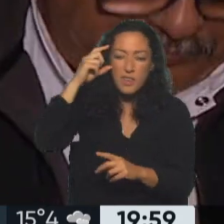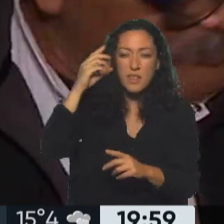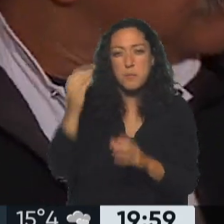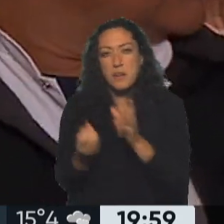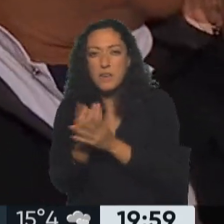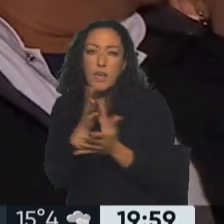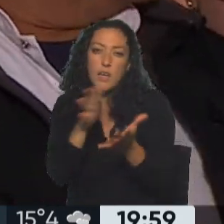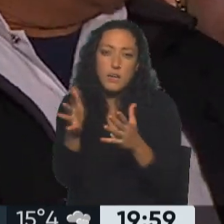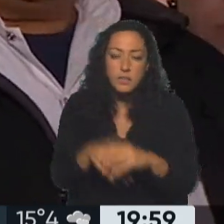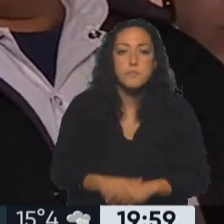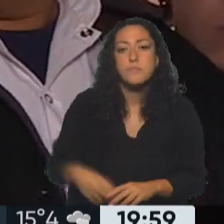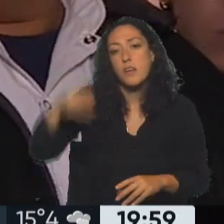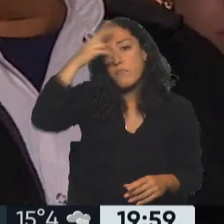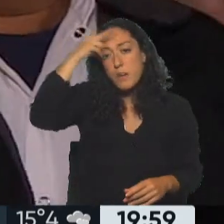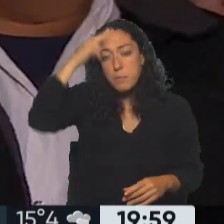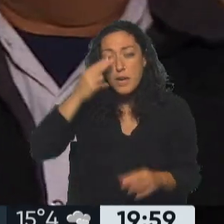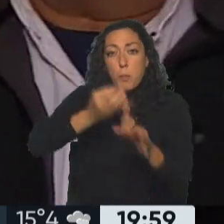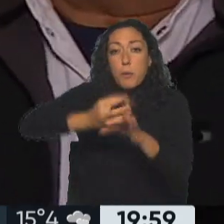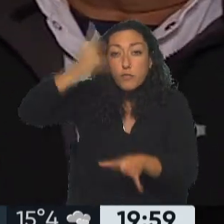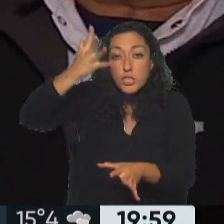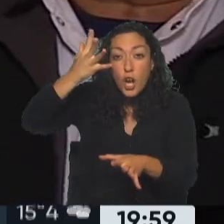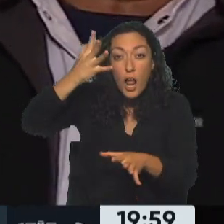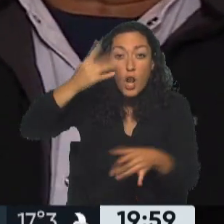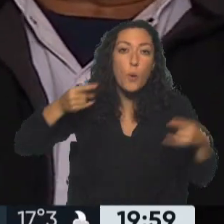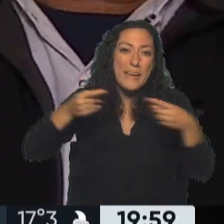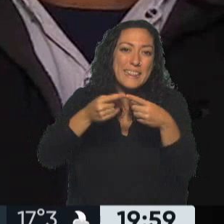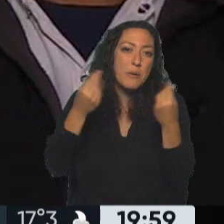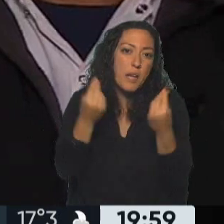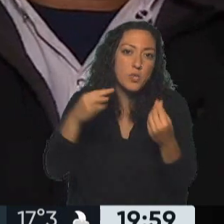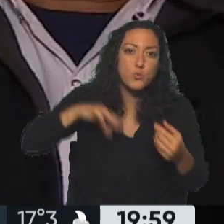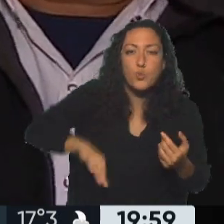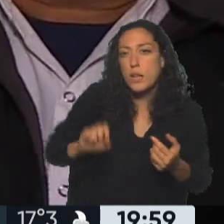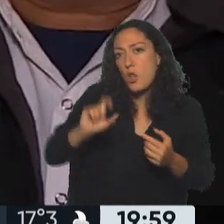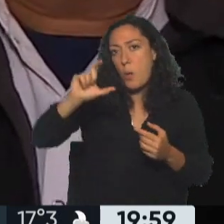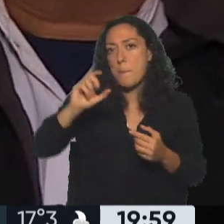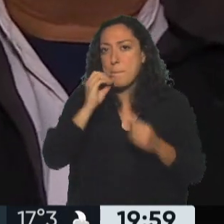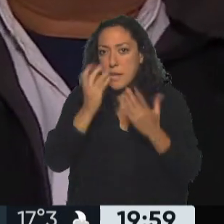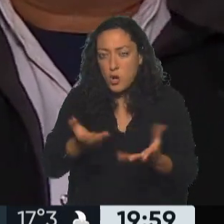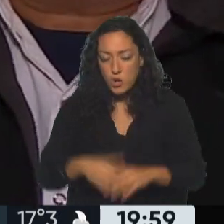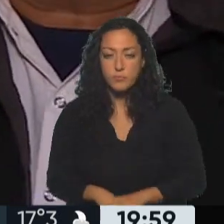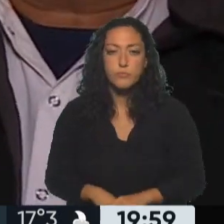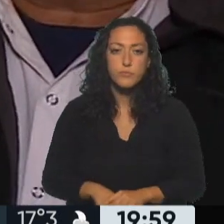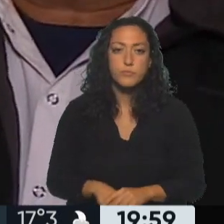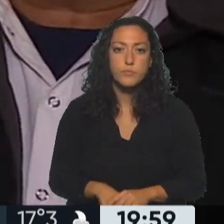Están tratando los enfermeros profesionales de tener una mejoría a nivel salarial. Ustedes en estudios.